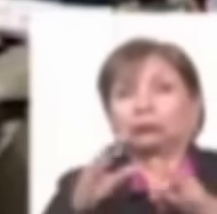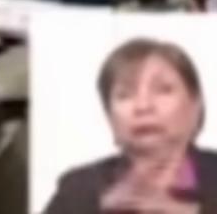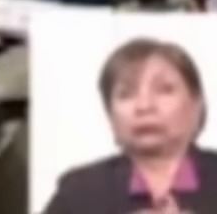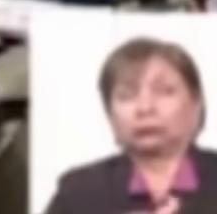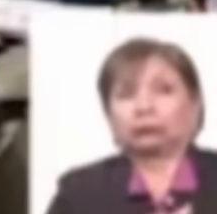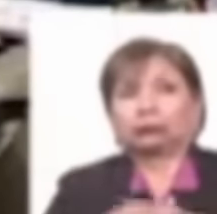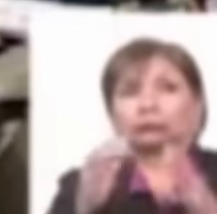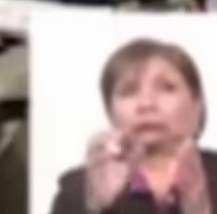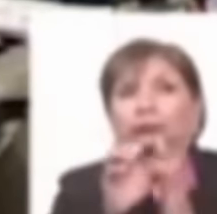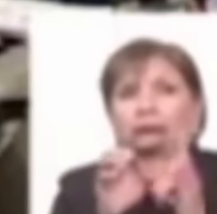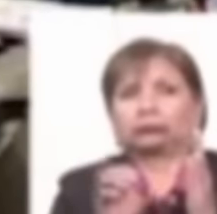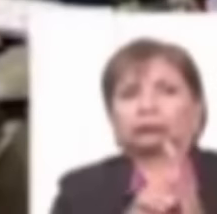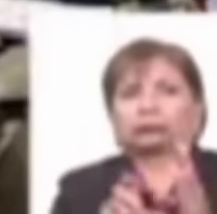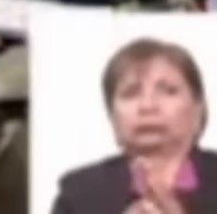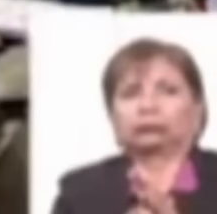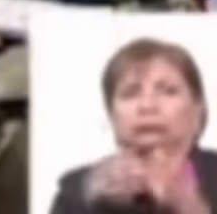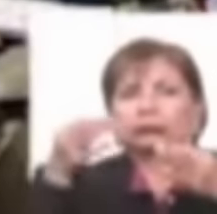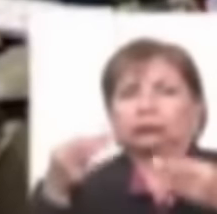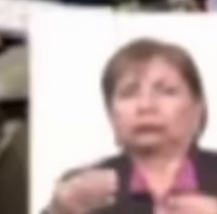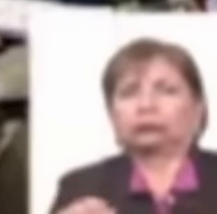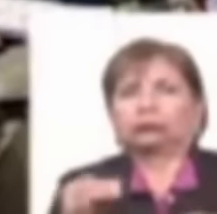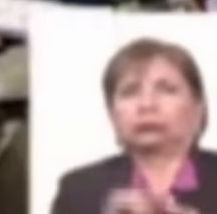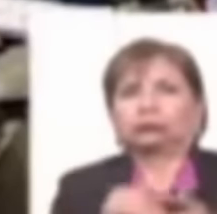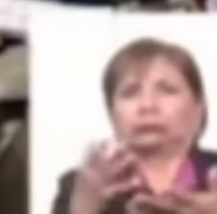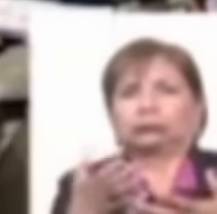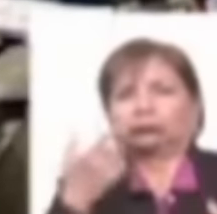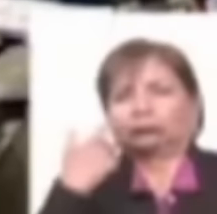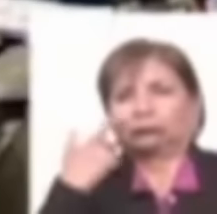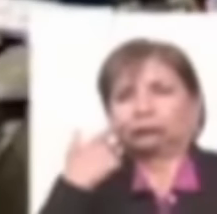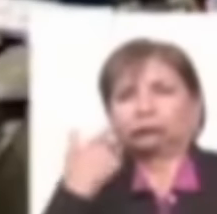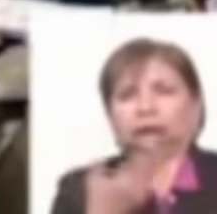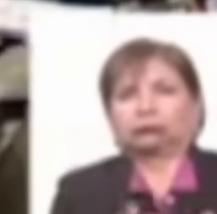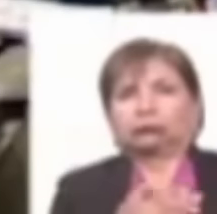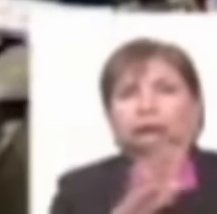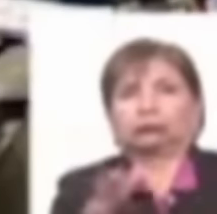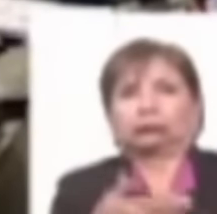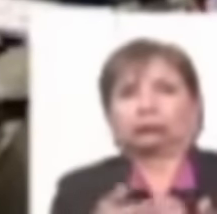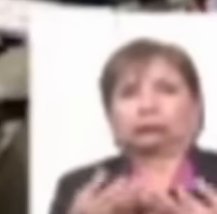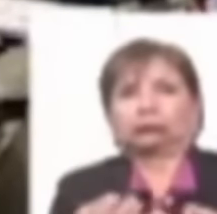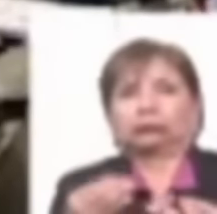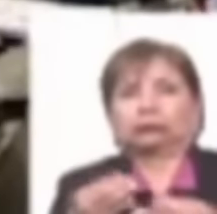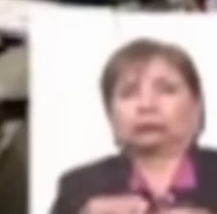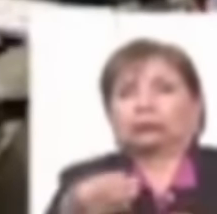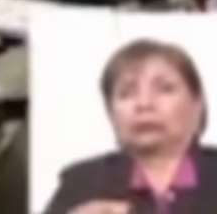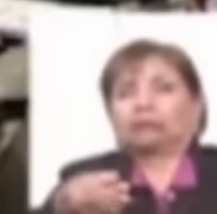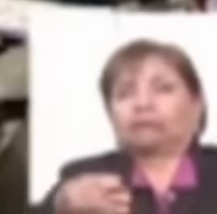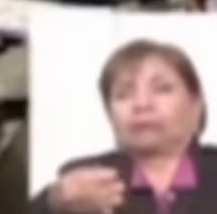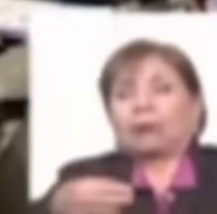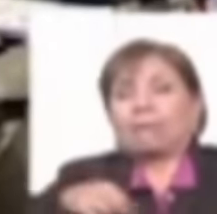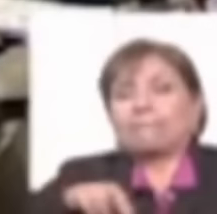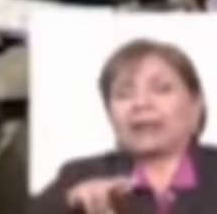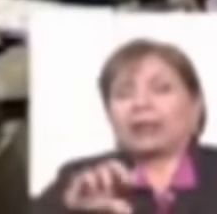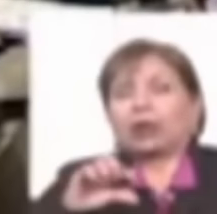en la Constitución y que definitivamente quieren desconocer absolutamente las prerrogativas que tiene el